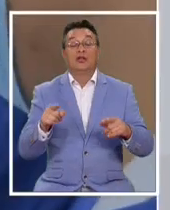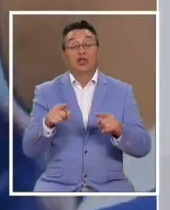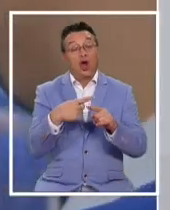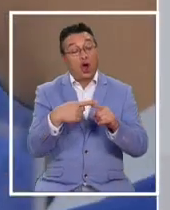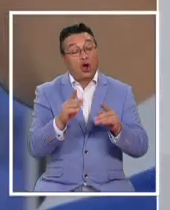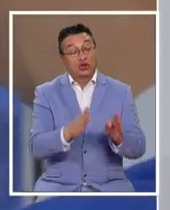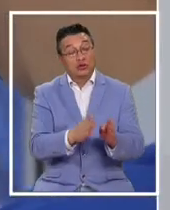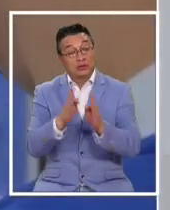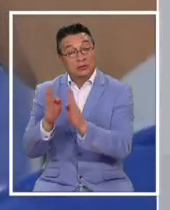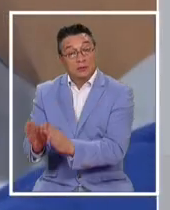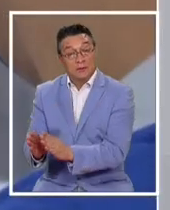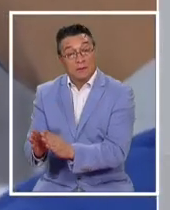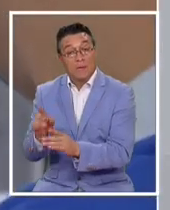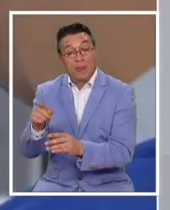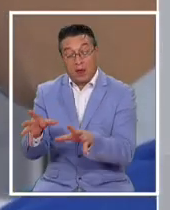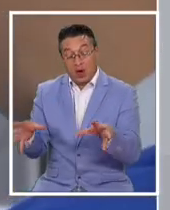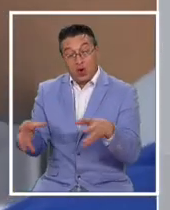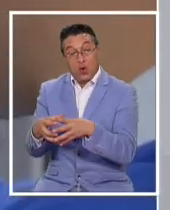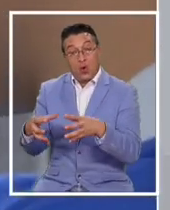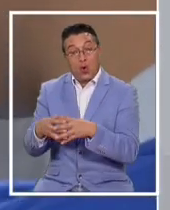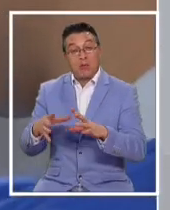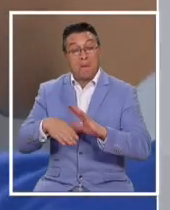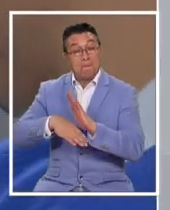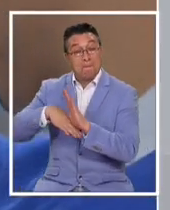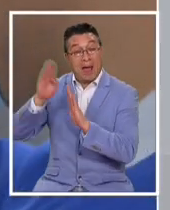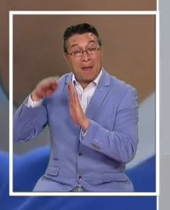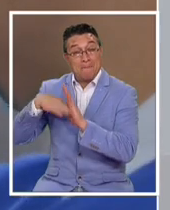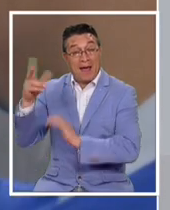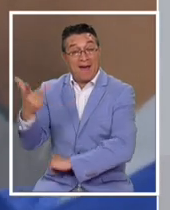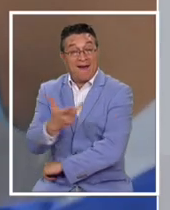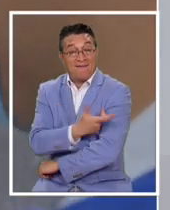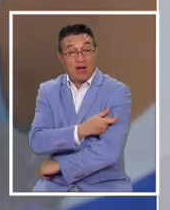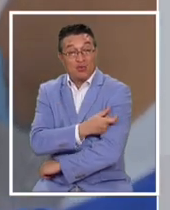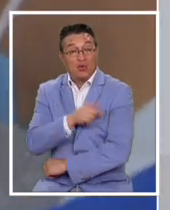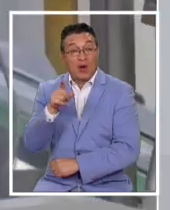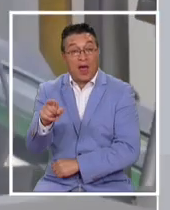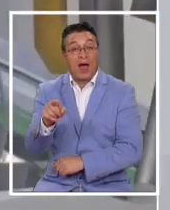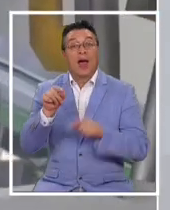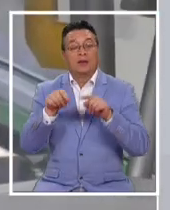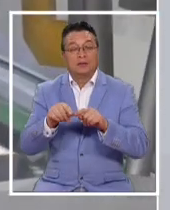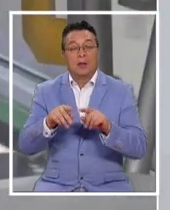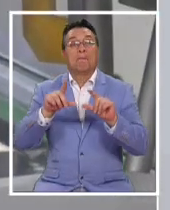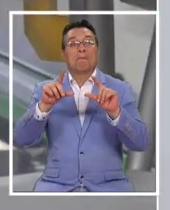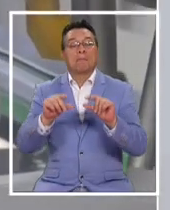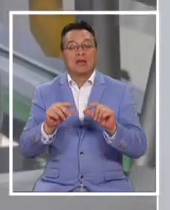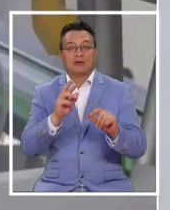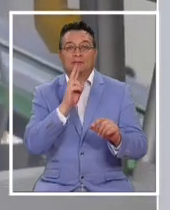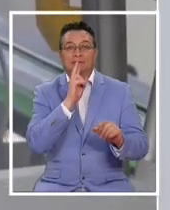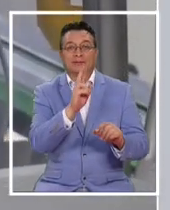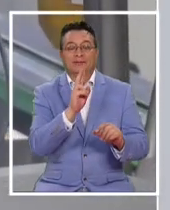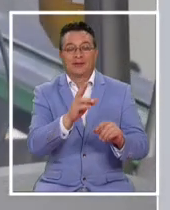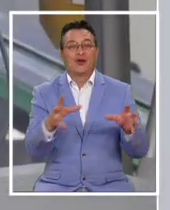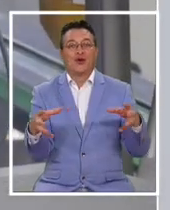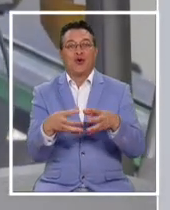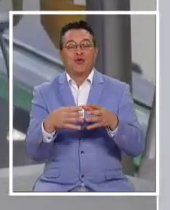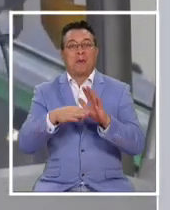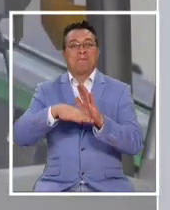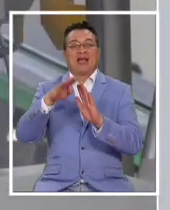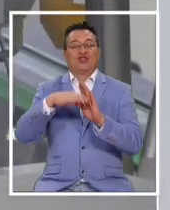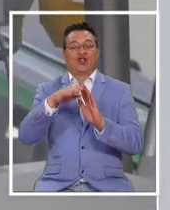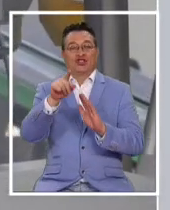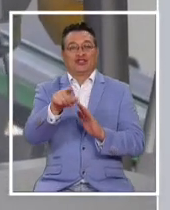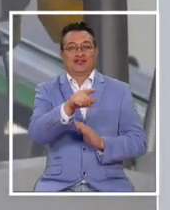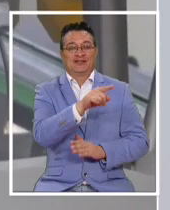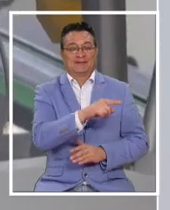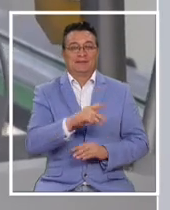lado, el grupo más vacunado ha sido el grupo que habitualmente responde menos a las vacunas, que son el grupo mayor, ¿cierto?, que